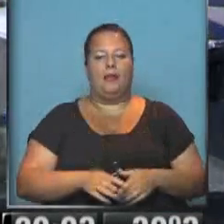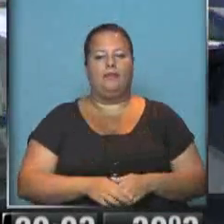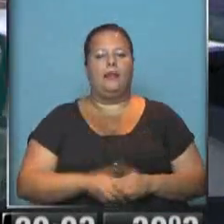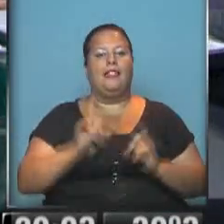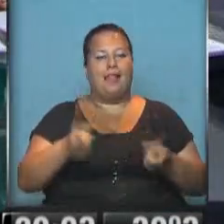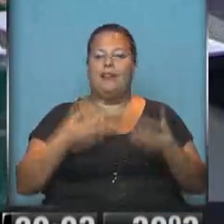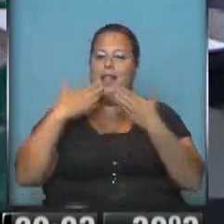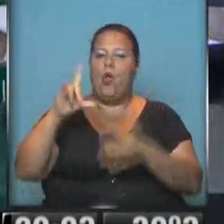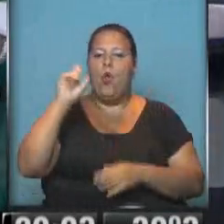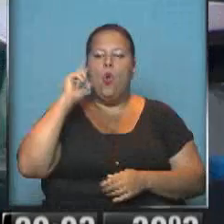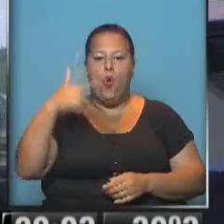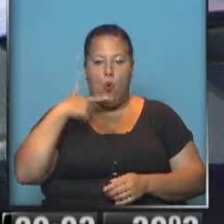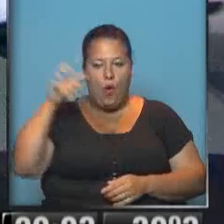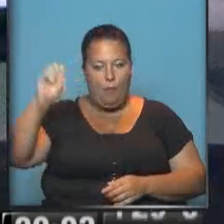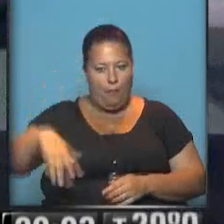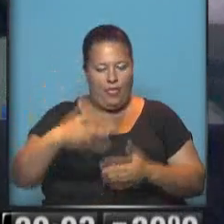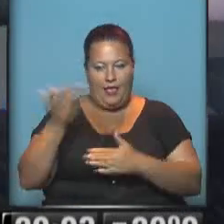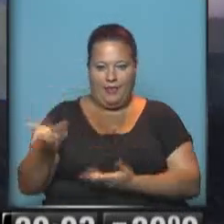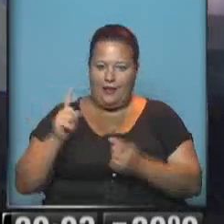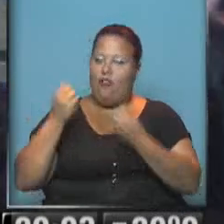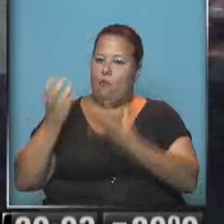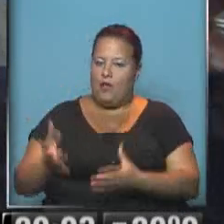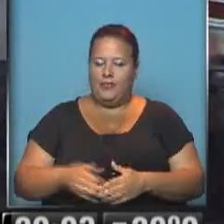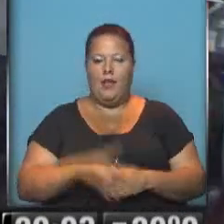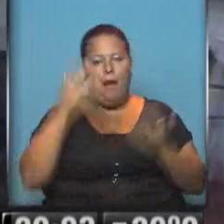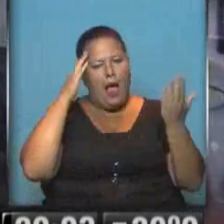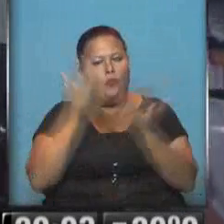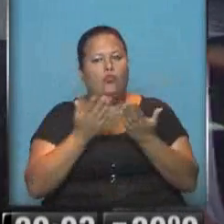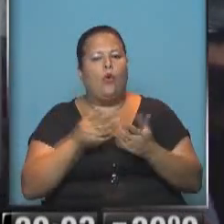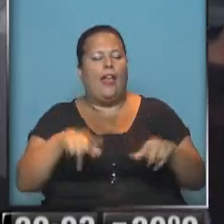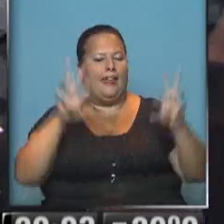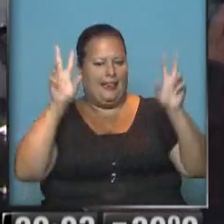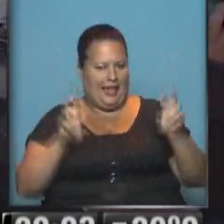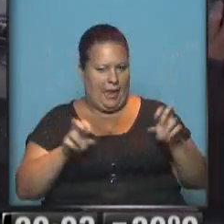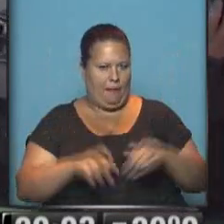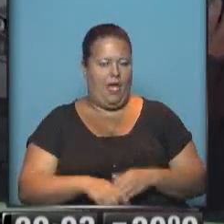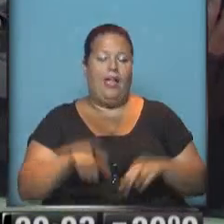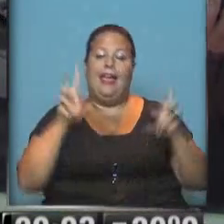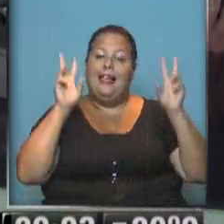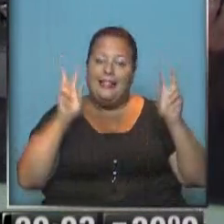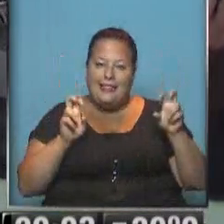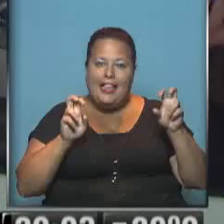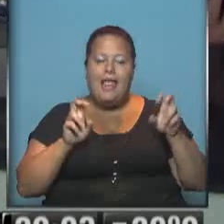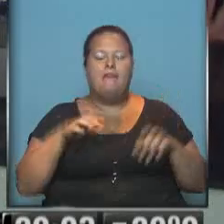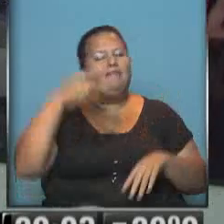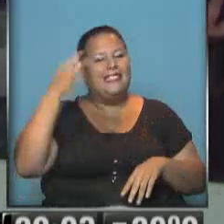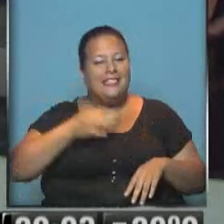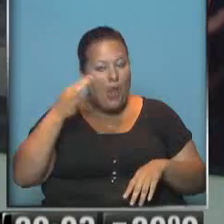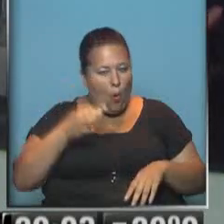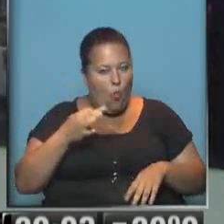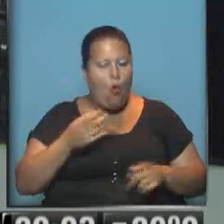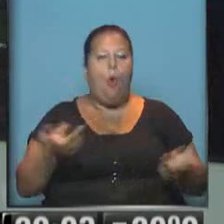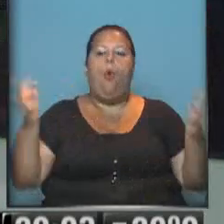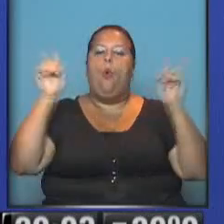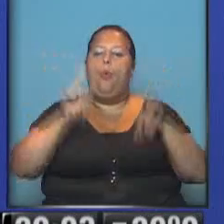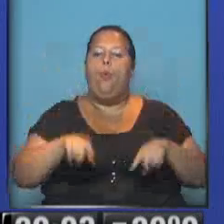También saludamos a Luis Brustein, que está con nosotros para analizar profundamente este tema. Un tema que seguramente retoma